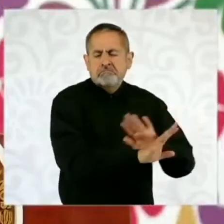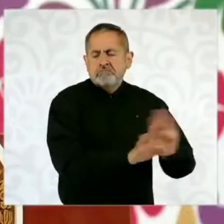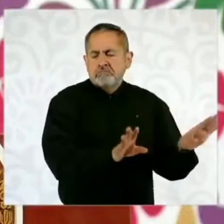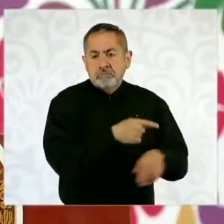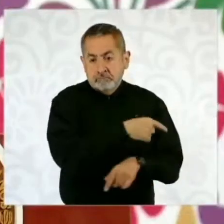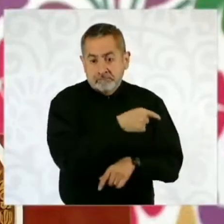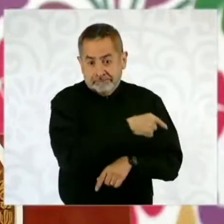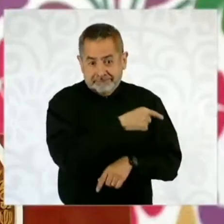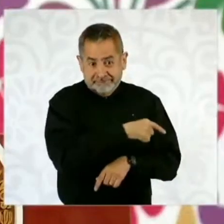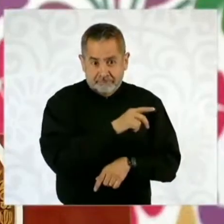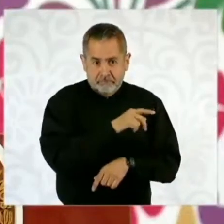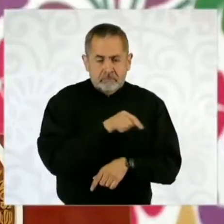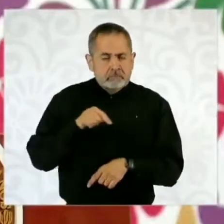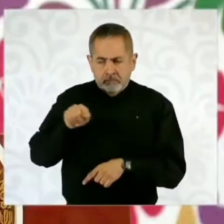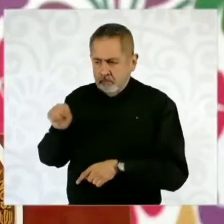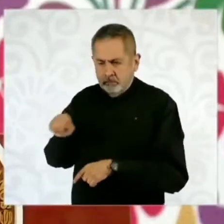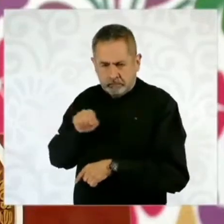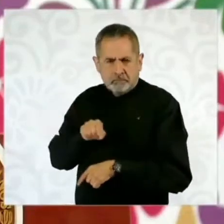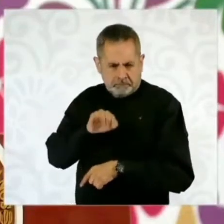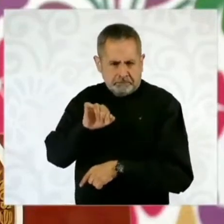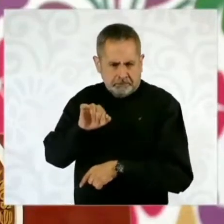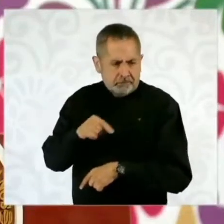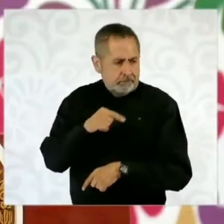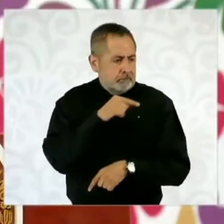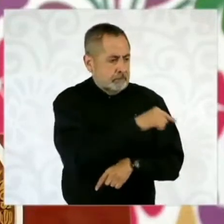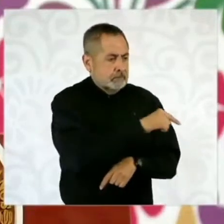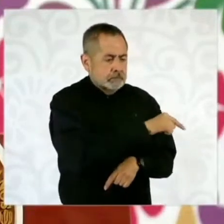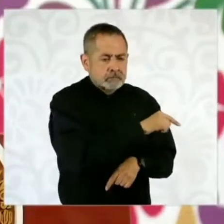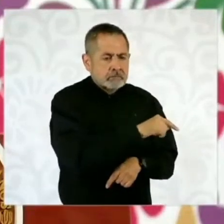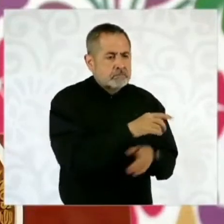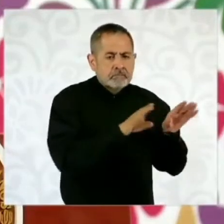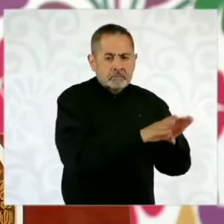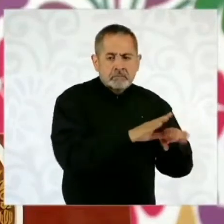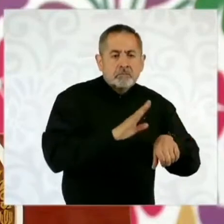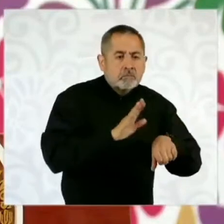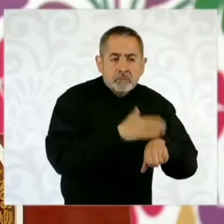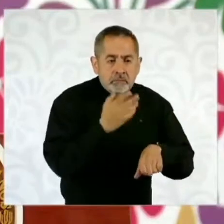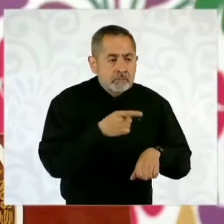proceso. ¿Por qué? Porque dicen que hubo amparos.